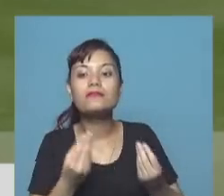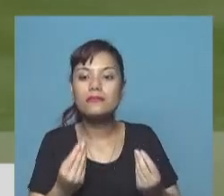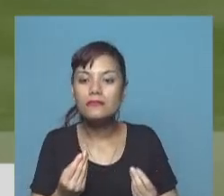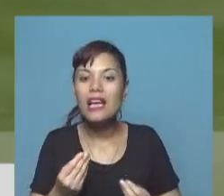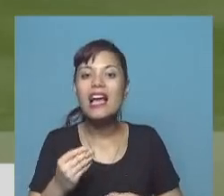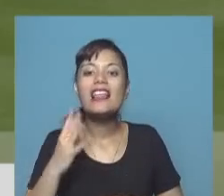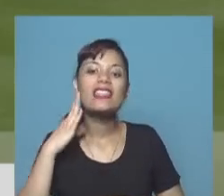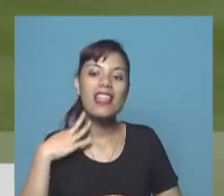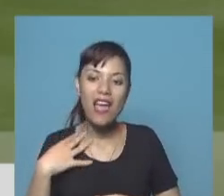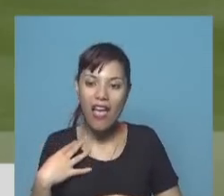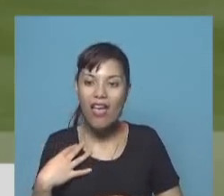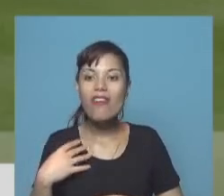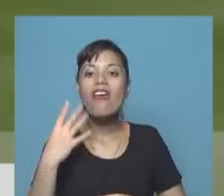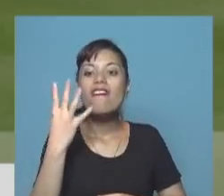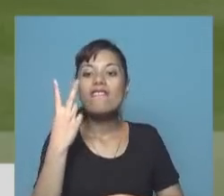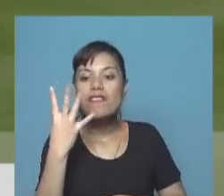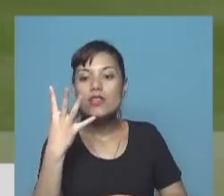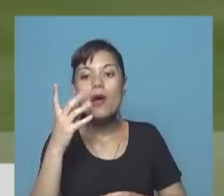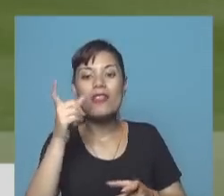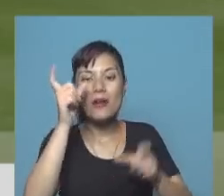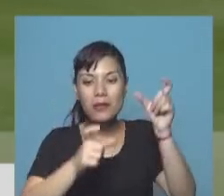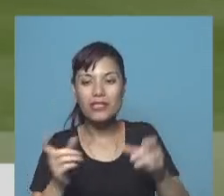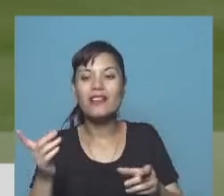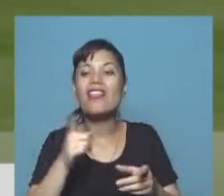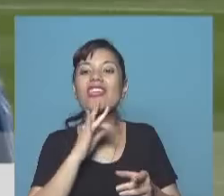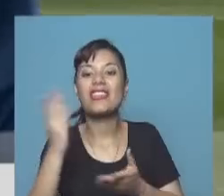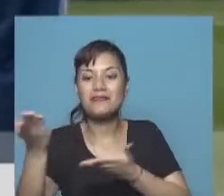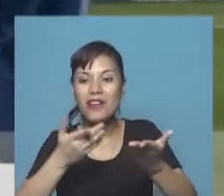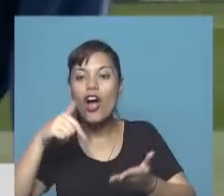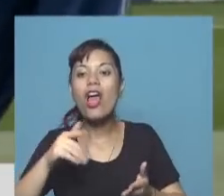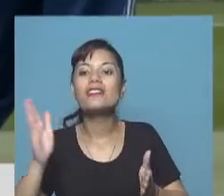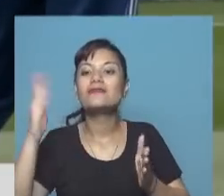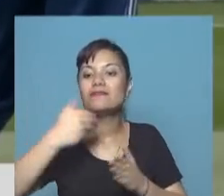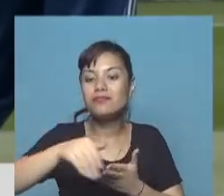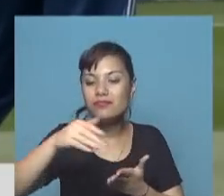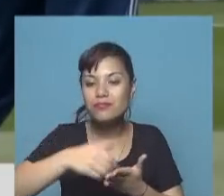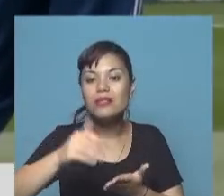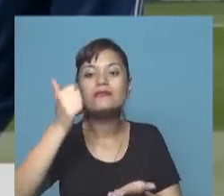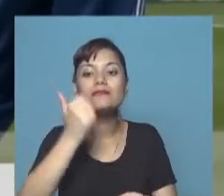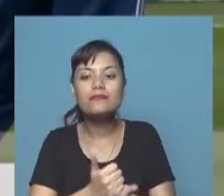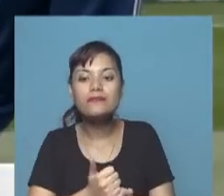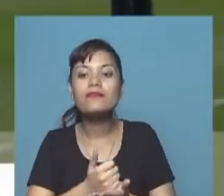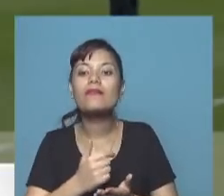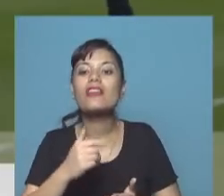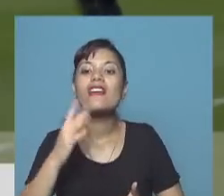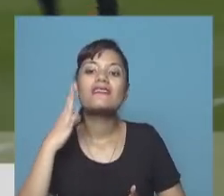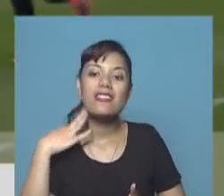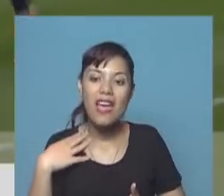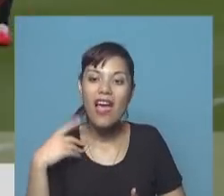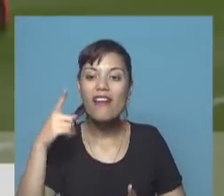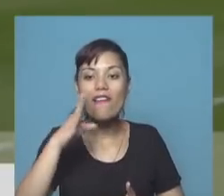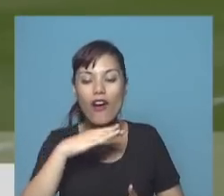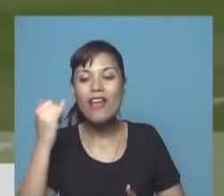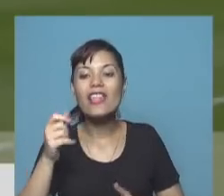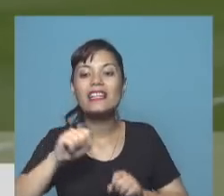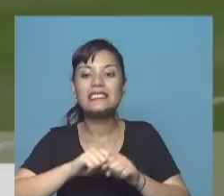con Carlos Tevez. De los 24 futbolistas que había convocado el entrenador, hoy ha quedado totalmente descartada ya la presencia del Apache, del futbolista de Boca.